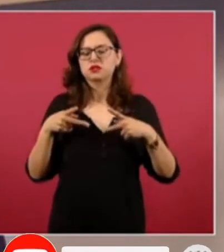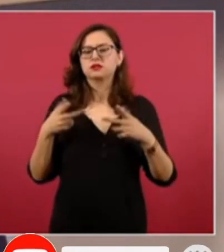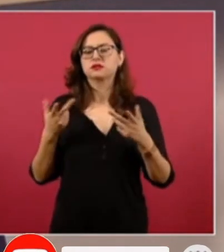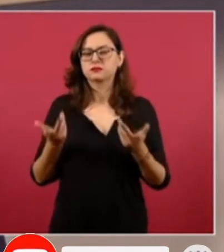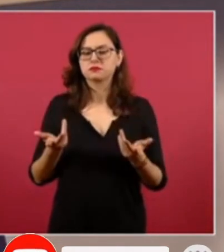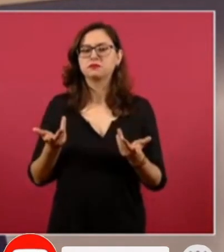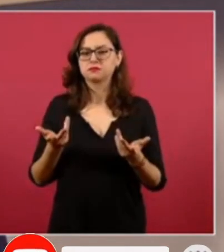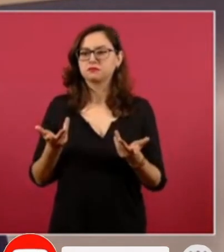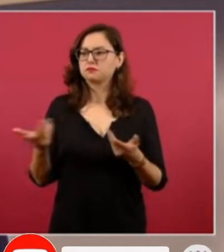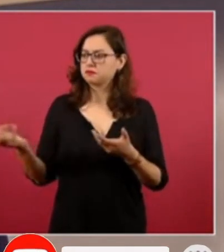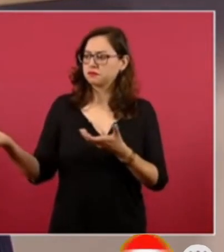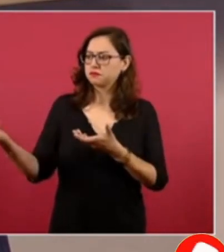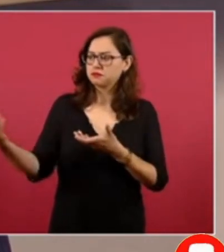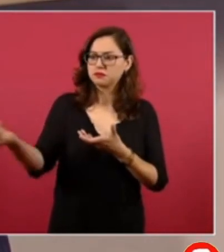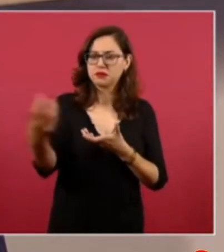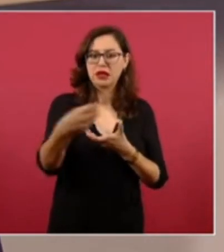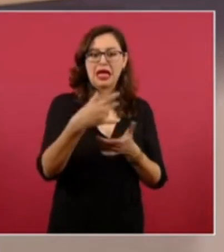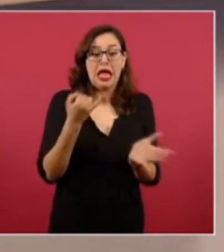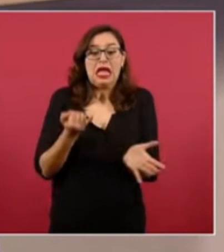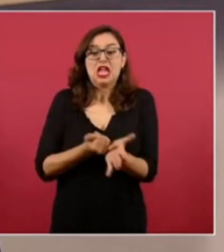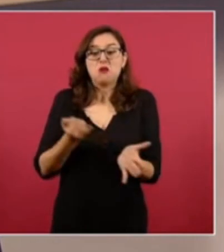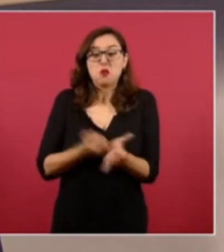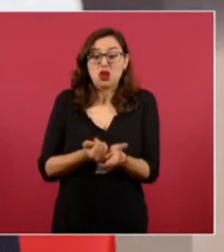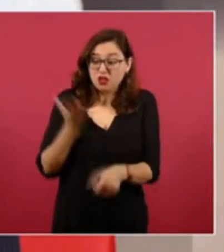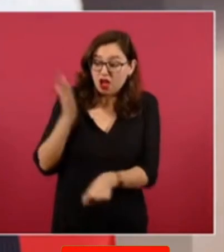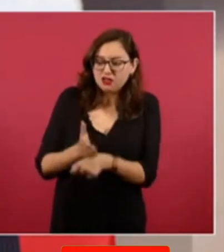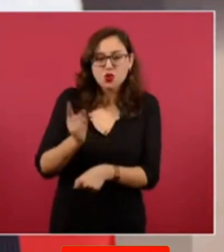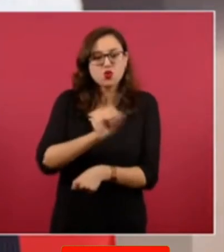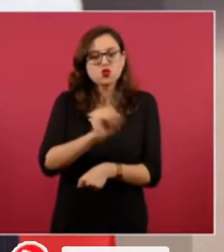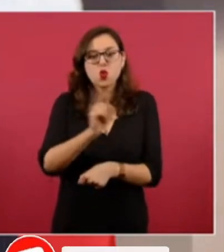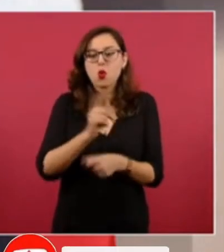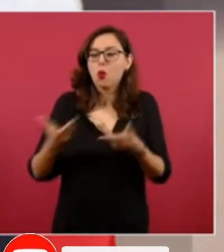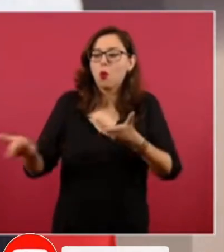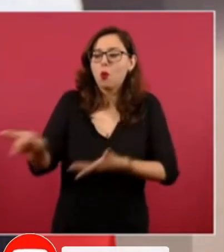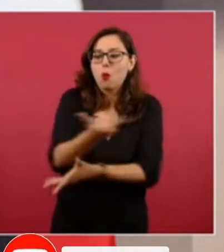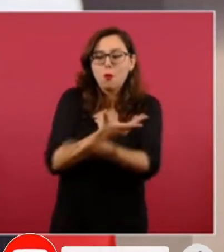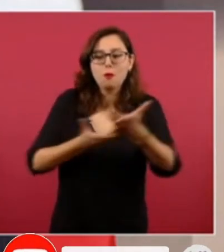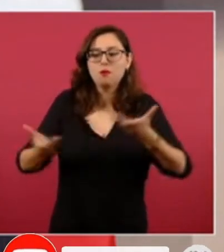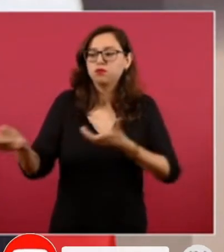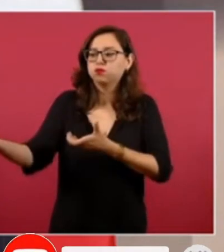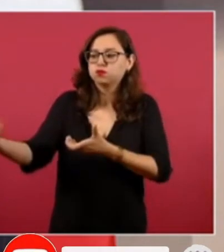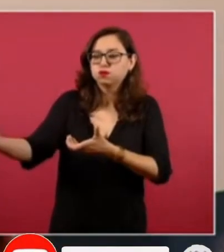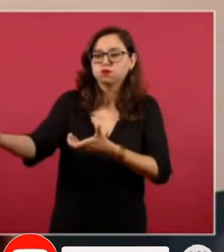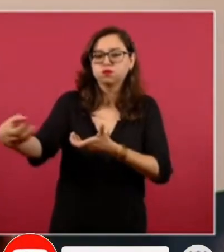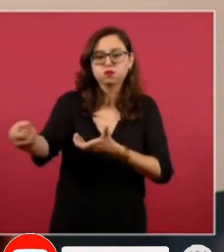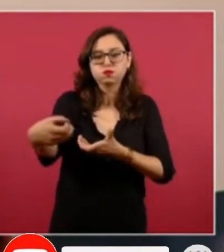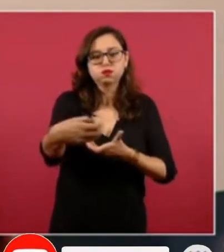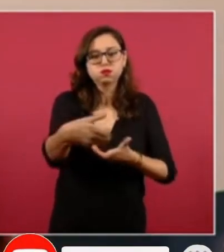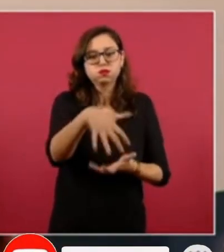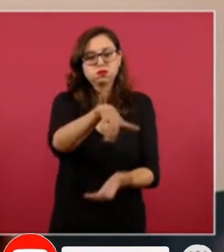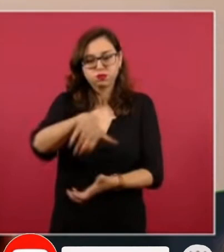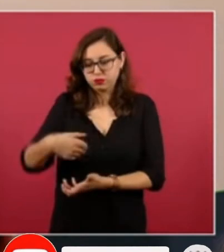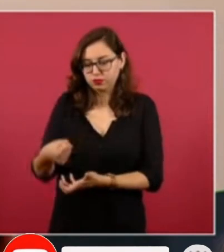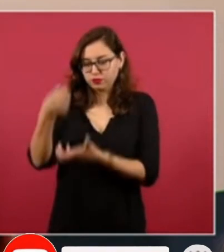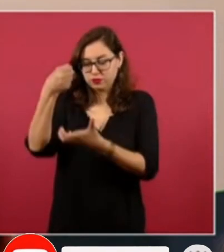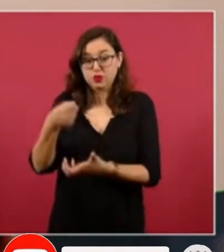participemos como contribuyentes y tenemos la responsabilidad en el gobierno de hacer un